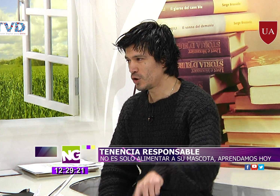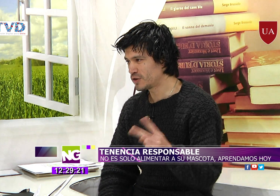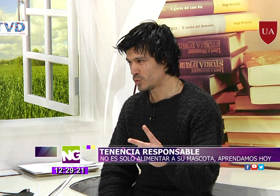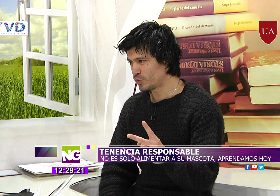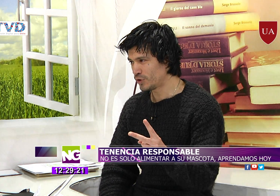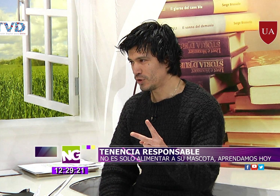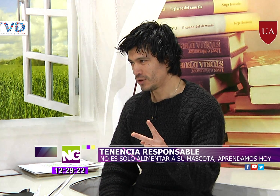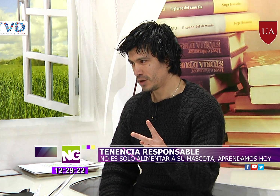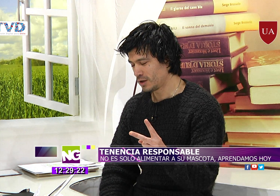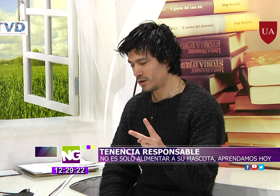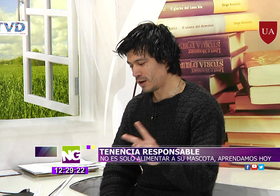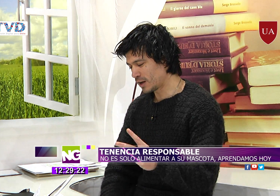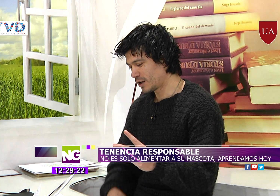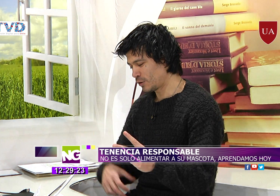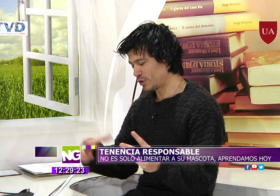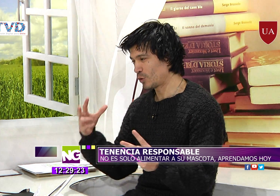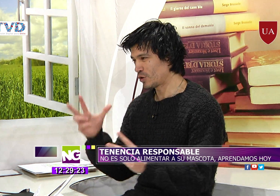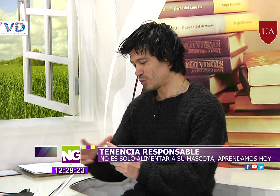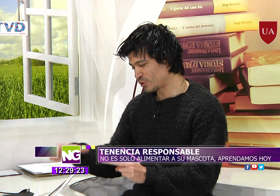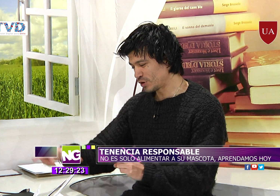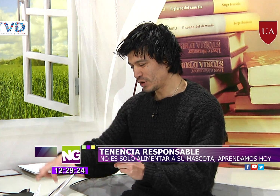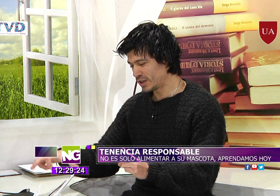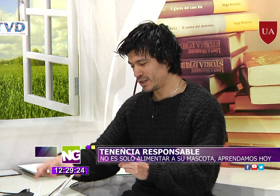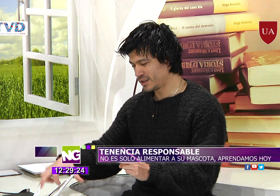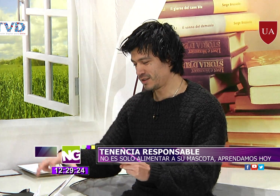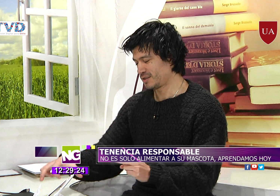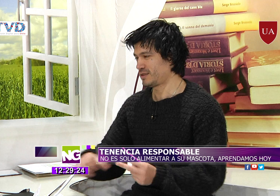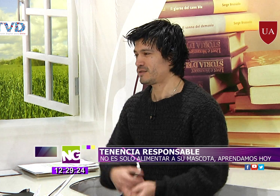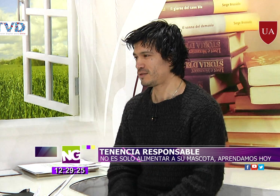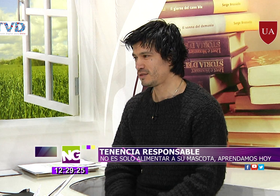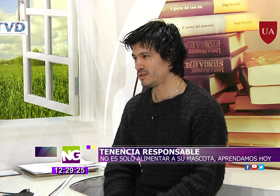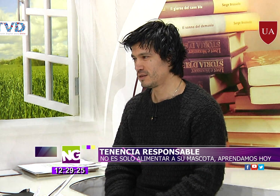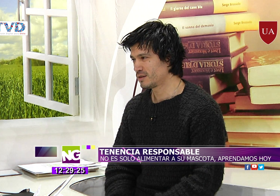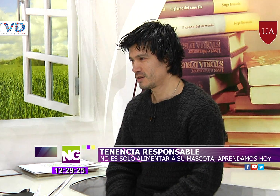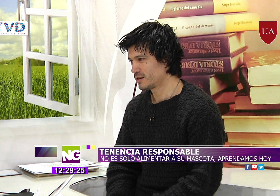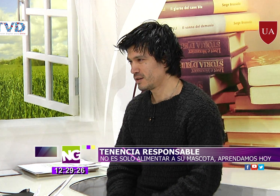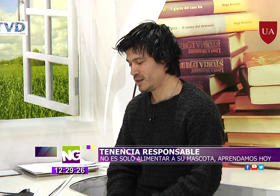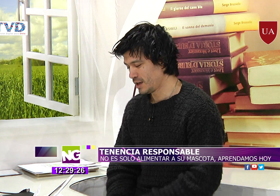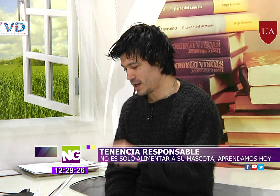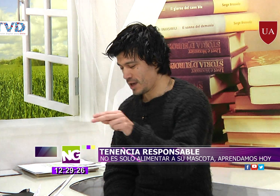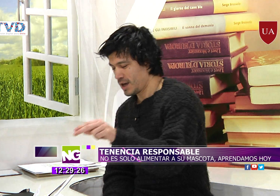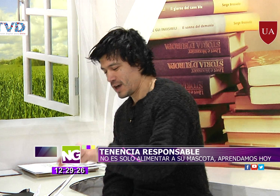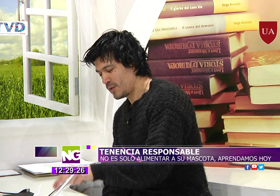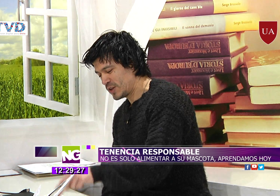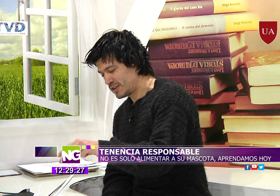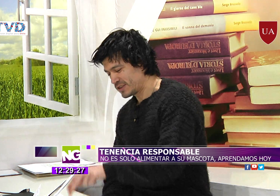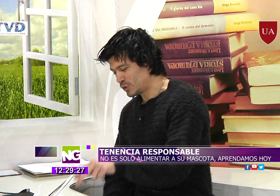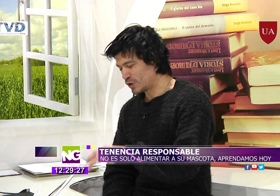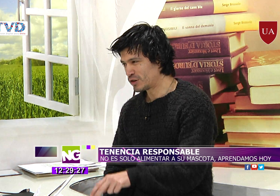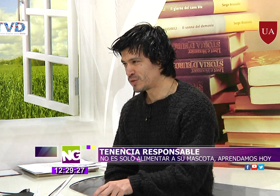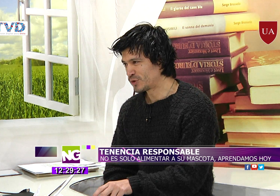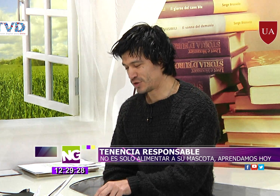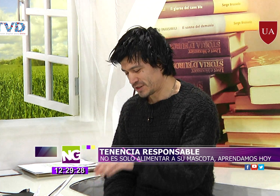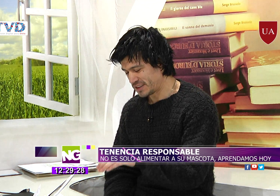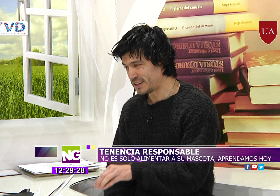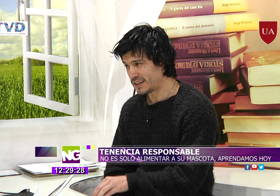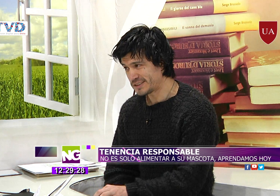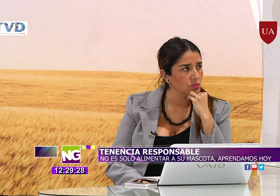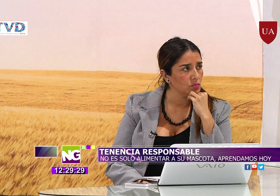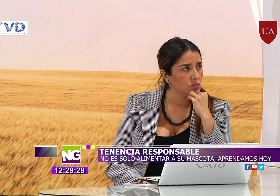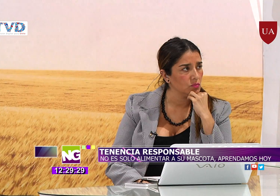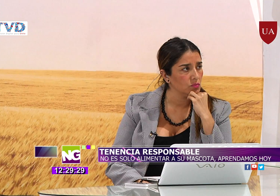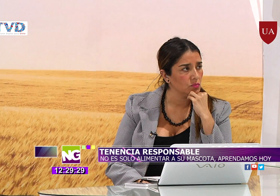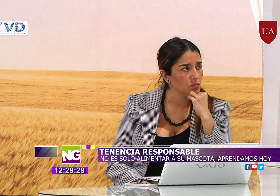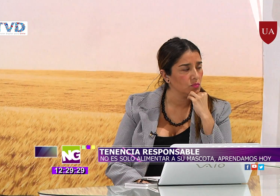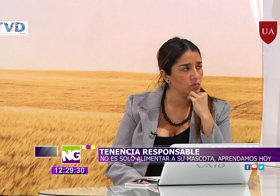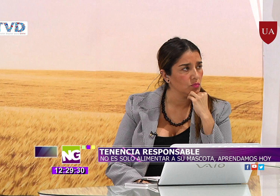¿Ya? Dos de esos puntos abarcan nuestros cuatro puntos de... Sí. ¿Ya? Ambiente, salud, control de reproducción, se